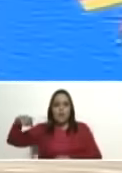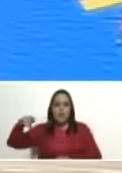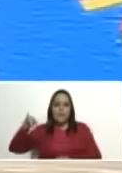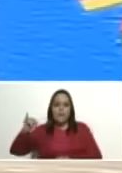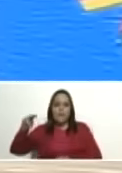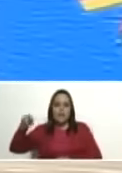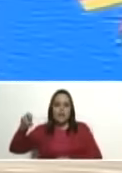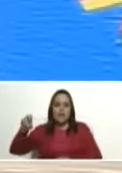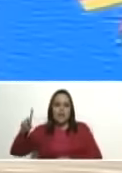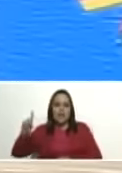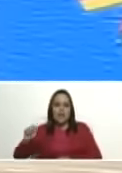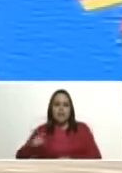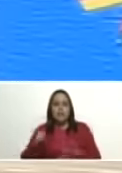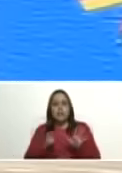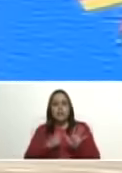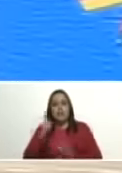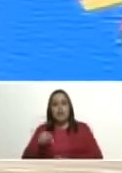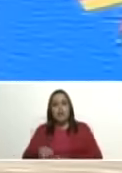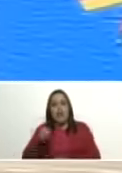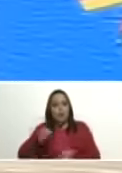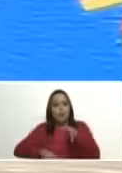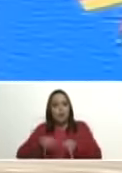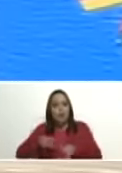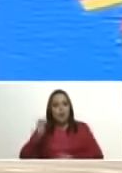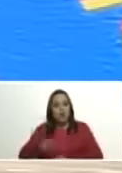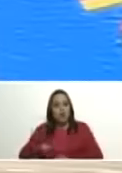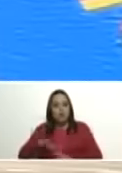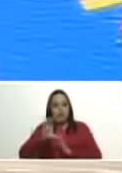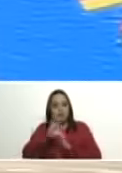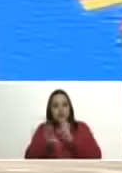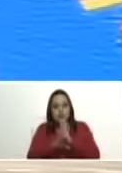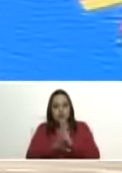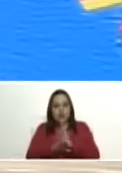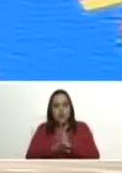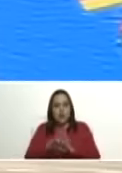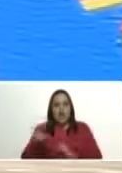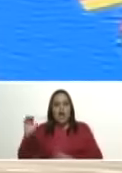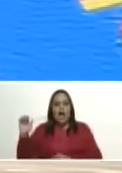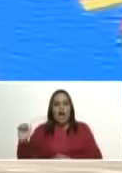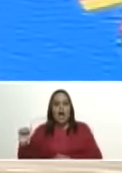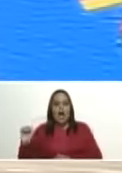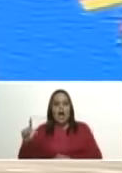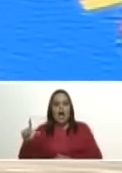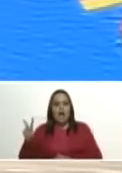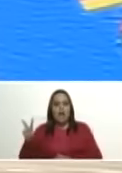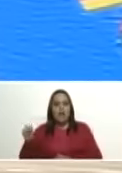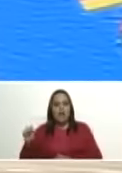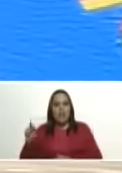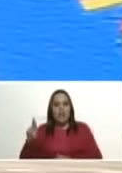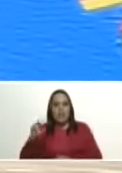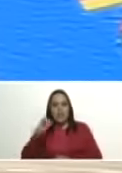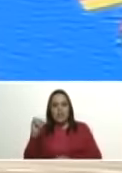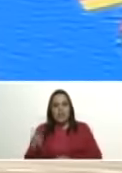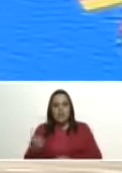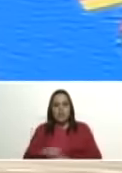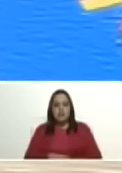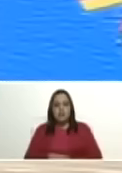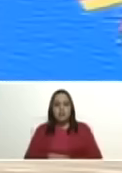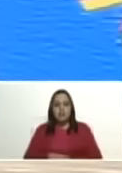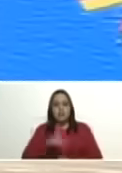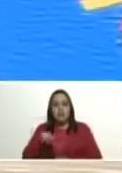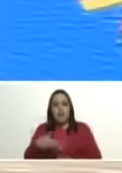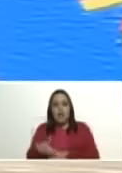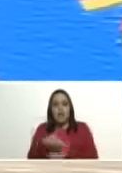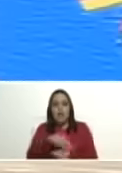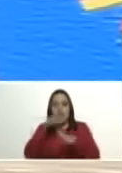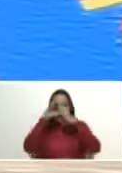la abogada constitucionalista Olga Álvarez, a la ex embajadora de